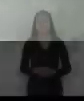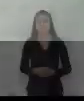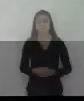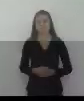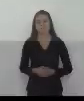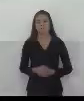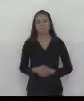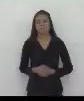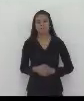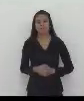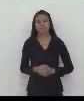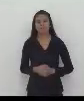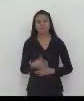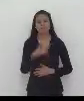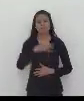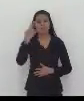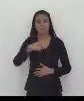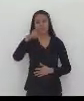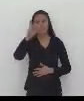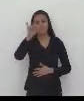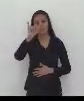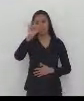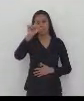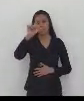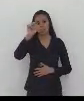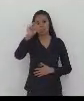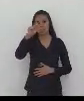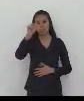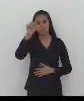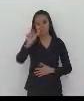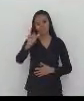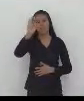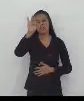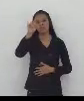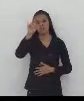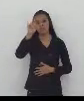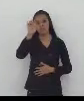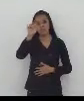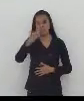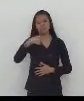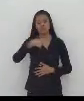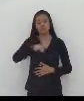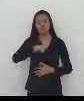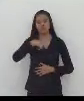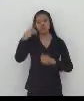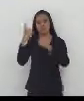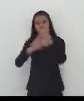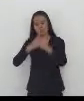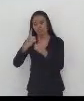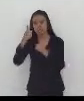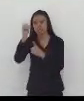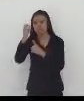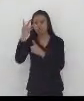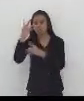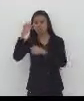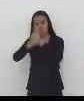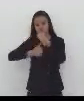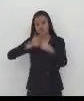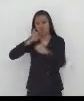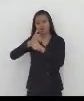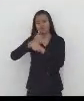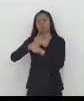nombre es Violeta Flores Muñoz. Fui deportista nacional durante 24 años. He ganado aproximadamente